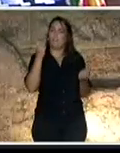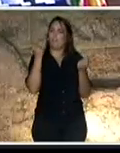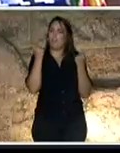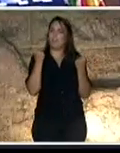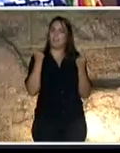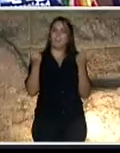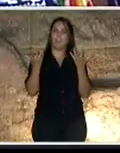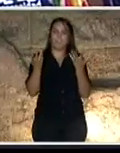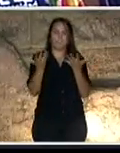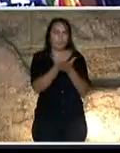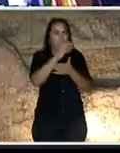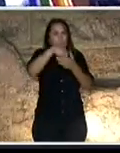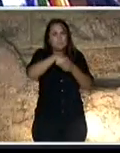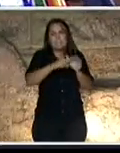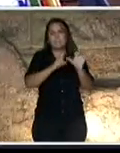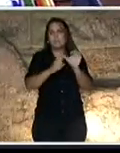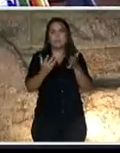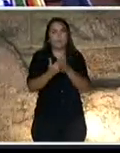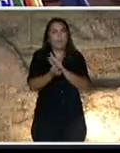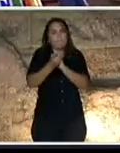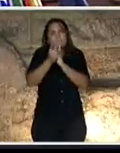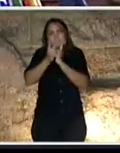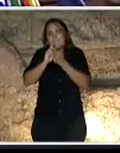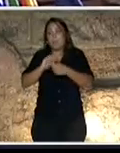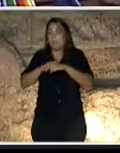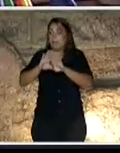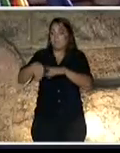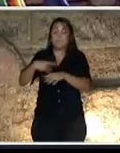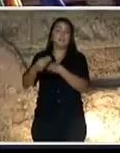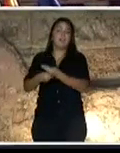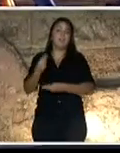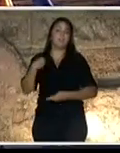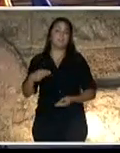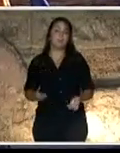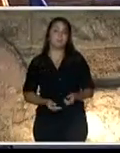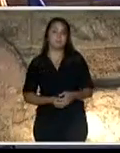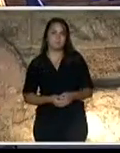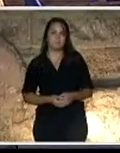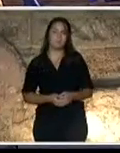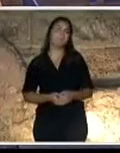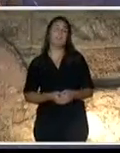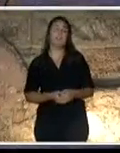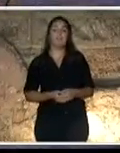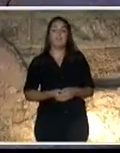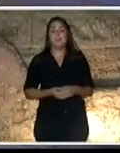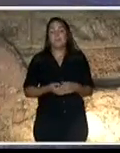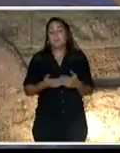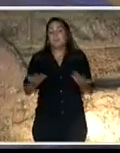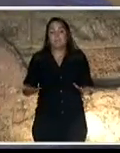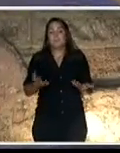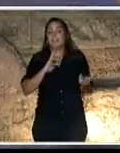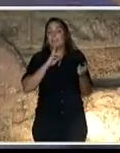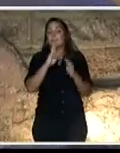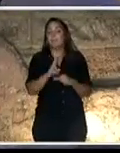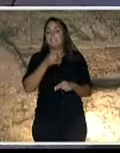fortaleza, la integridad de los extremeños para que hagan lo mismo? Y sin embargo, la respuesta